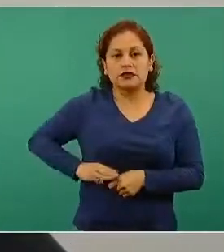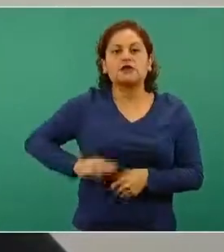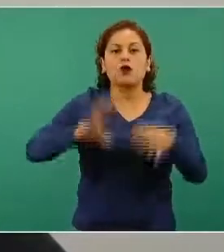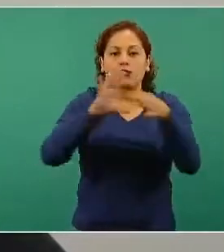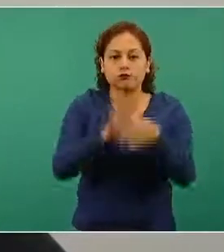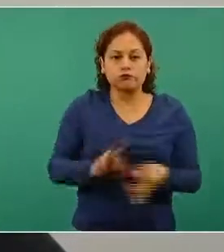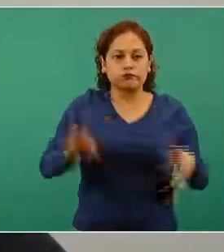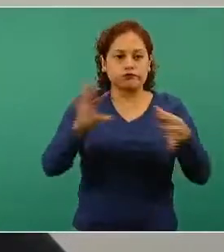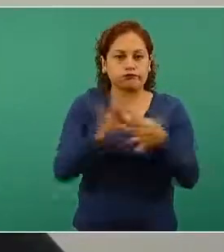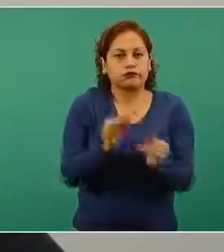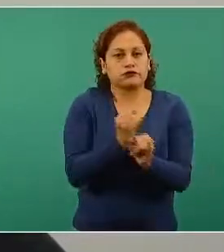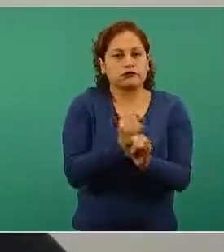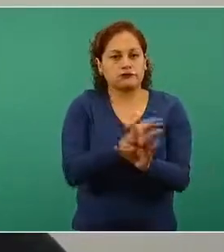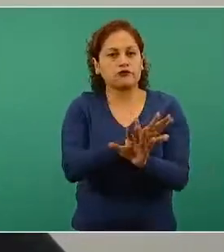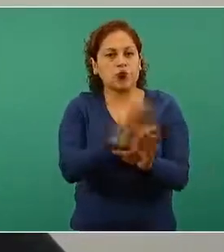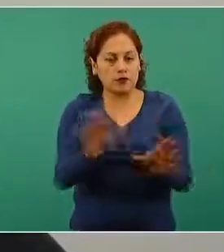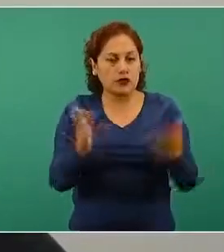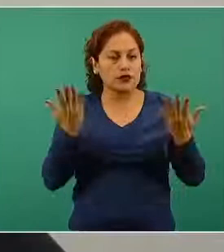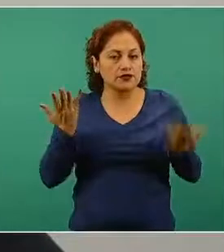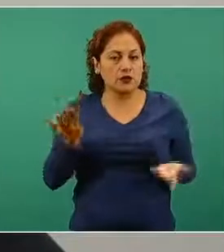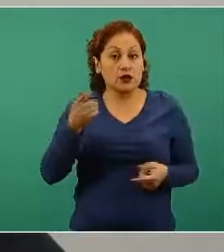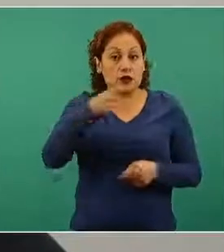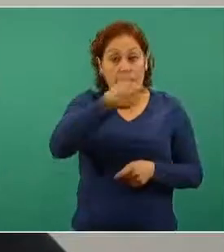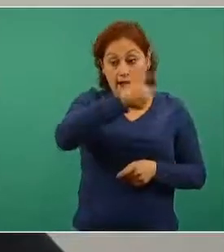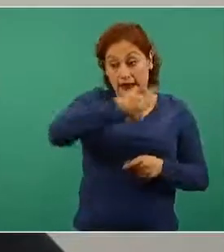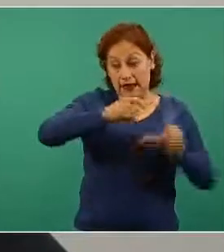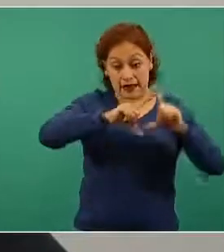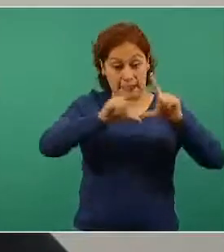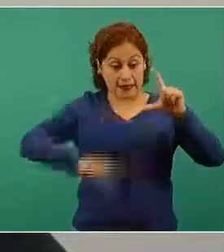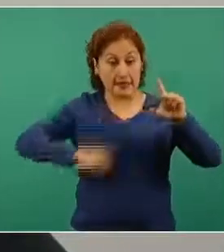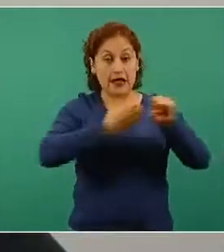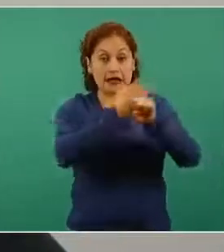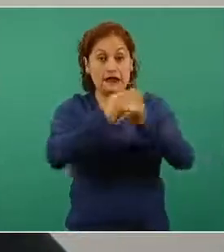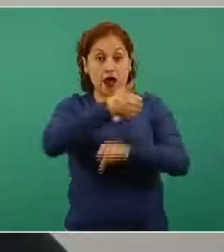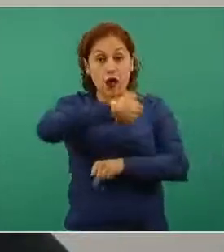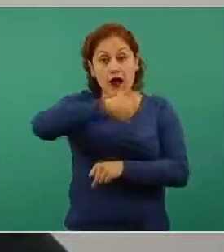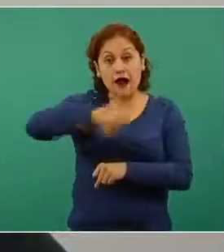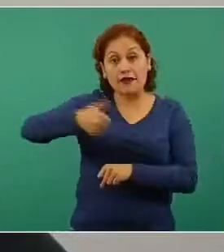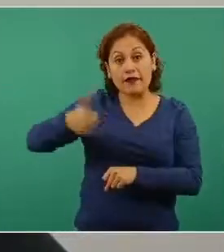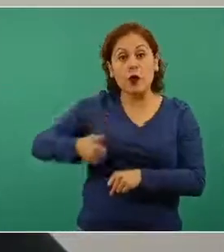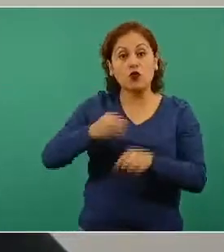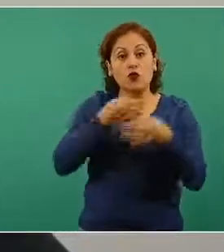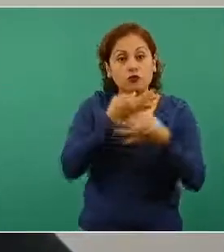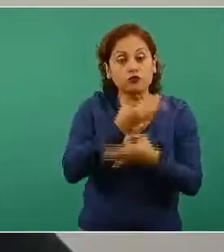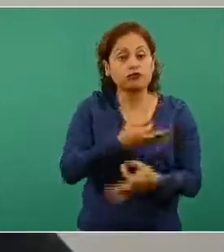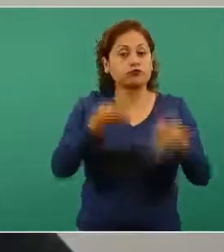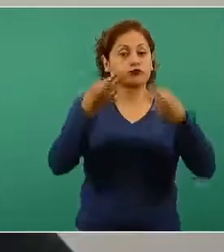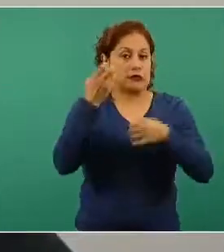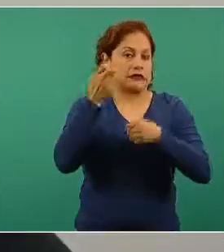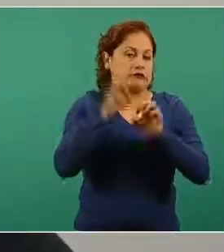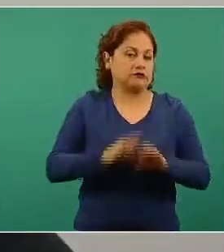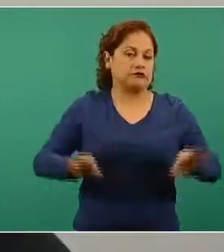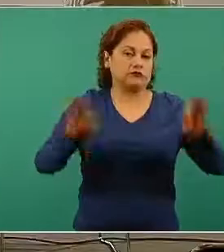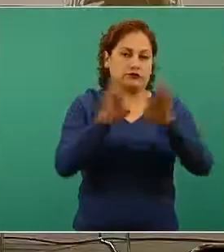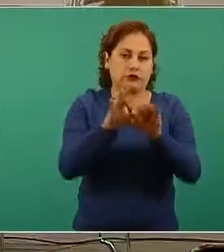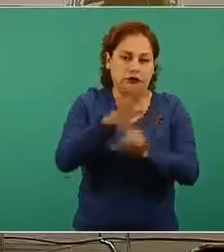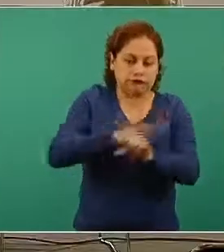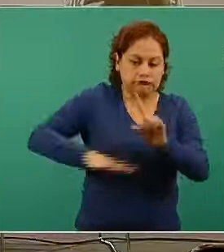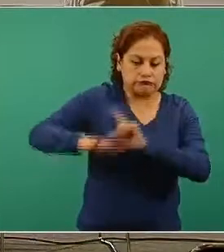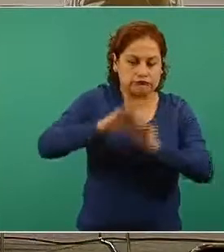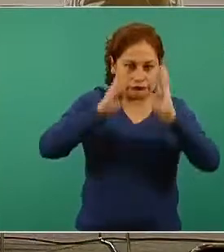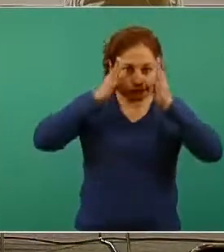y por lo tanto tienen una mejor precisión cuando emiten una recomendación, ya sea que esta vaya